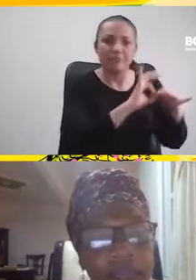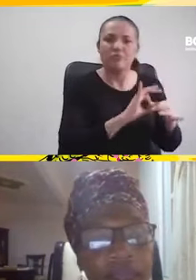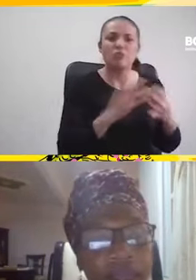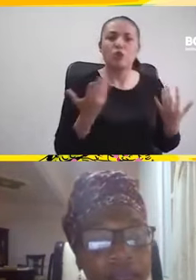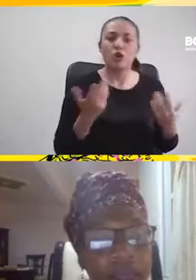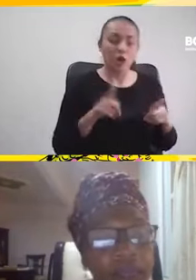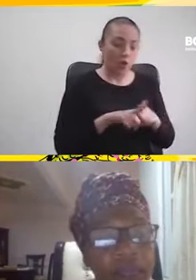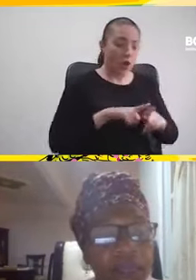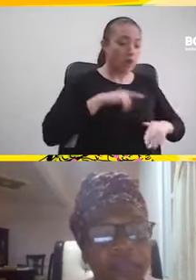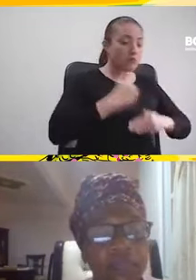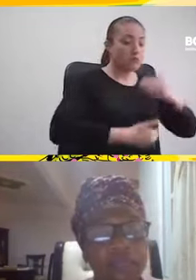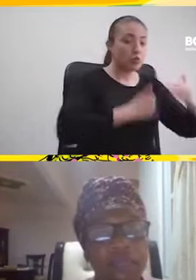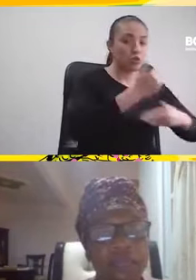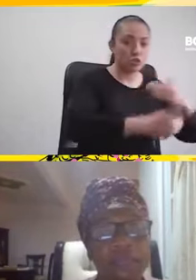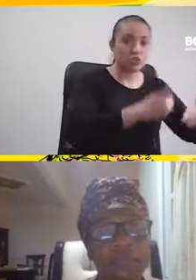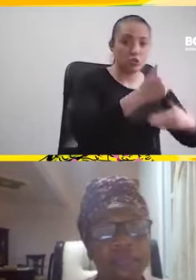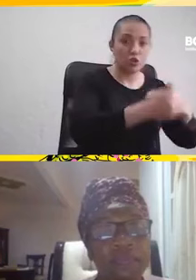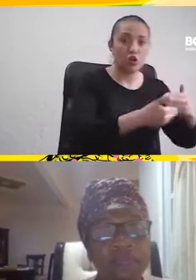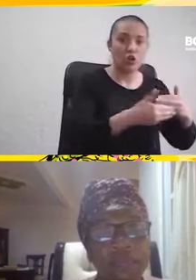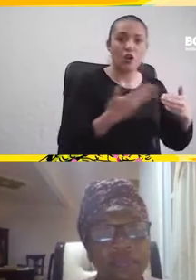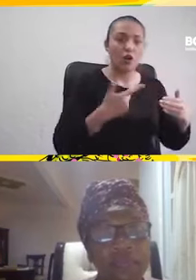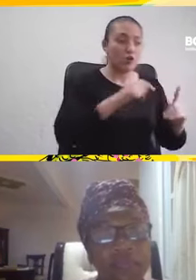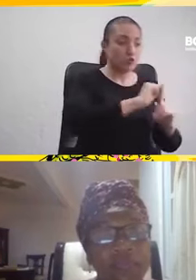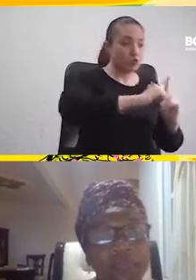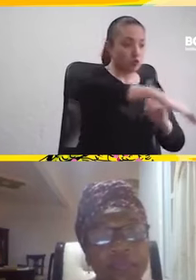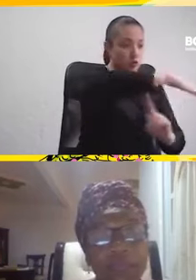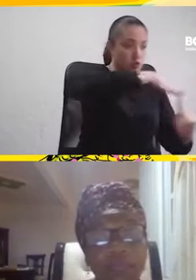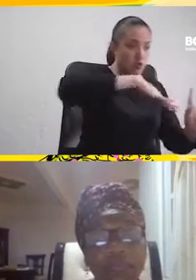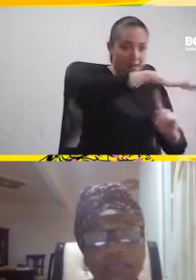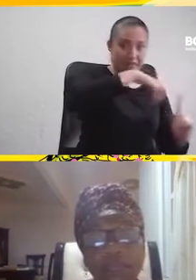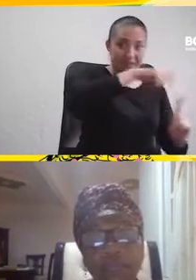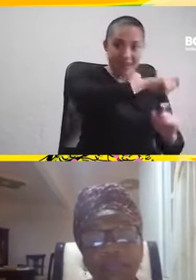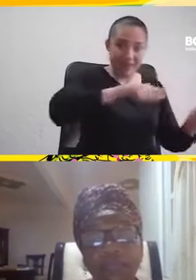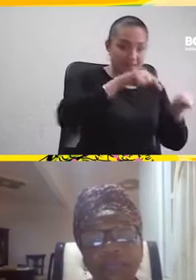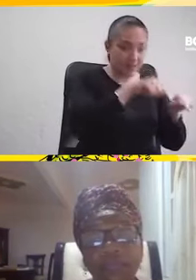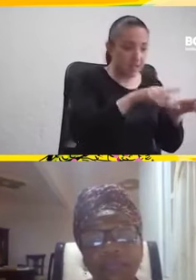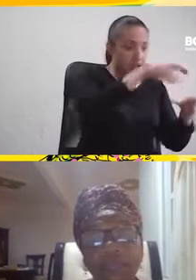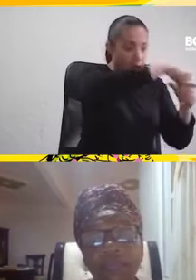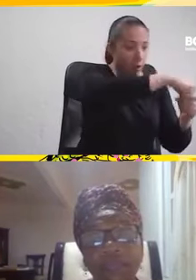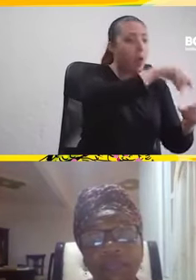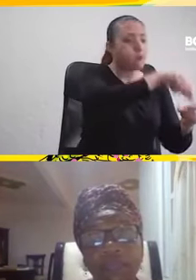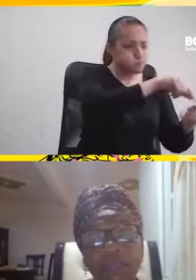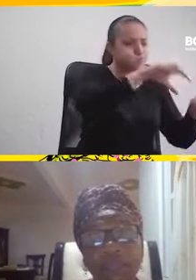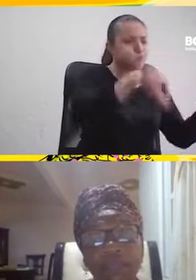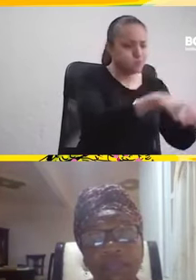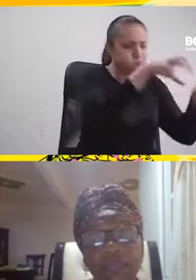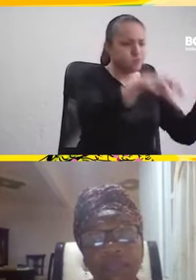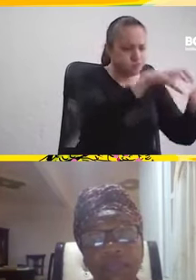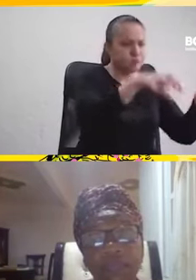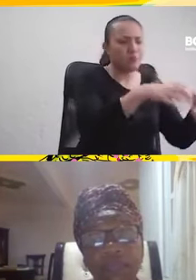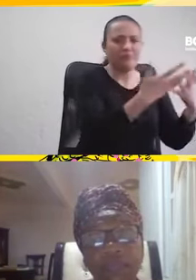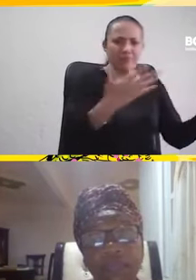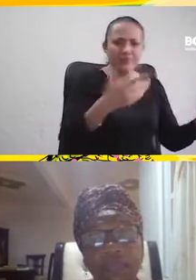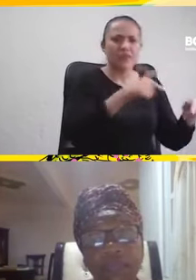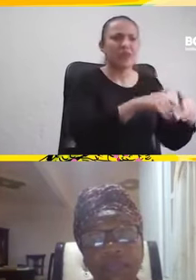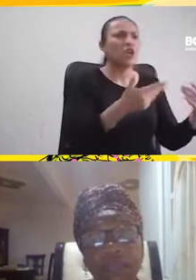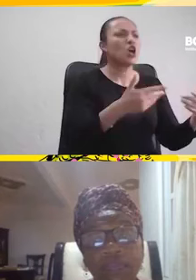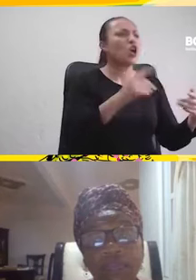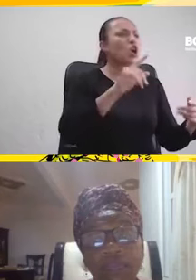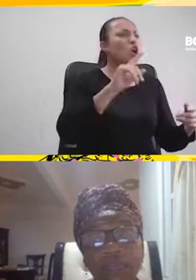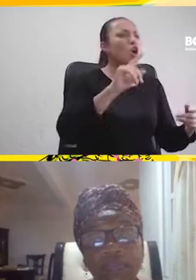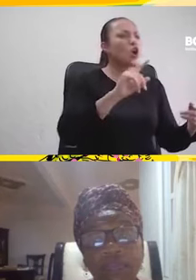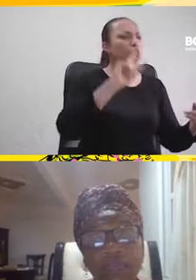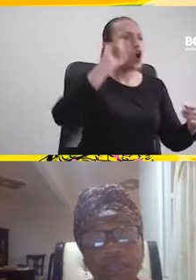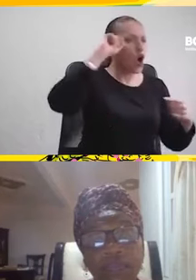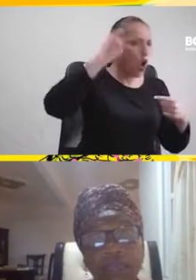procesos articulados desde la sociedad civil hacia adentro, es decir, hacia el establecimiento, gobernación,